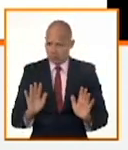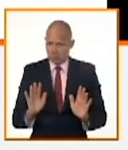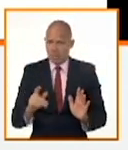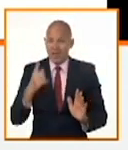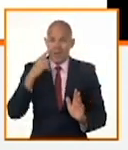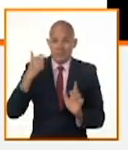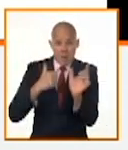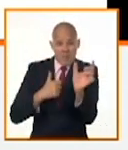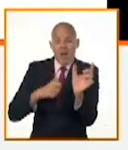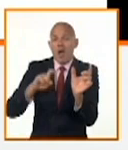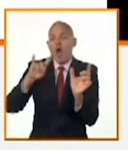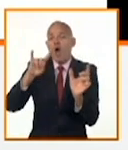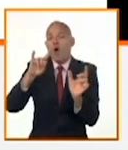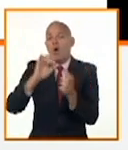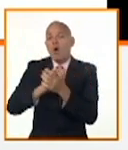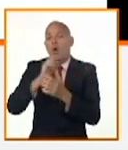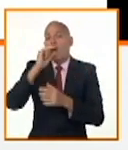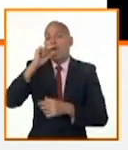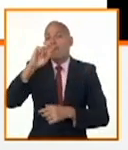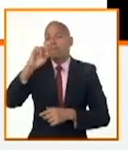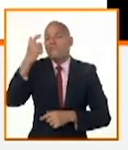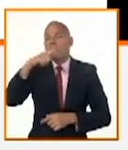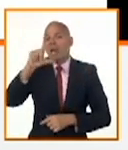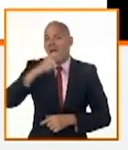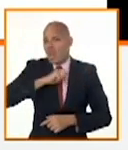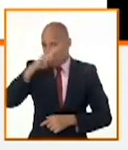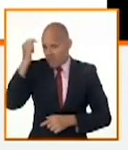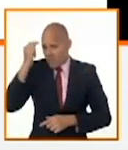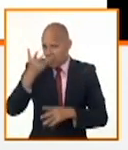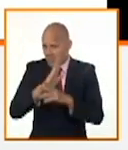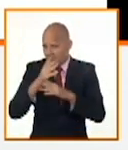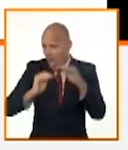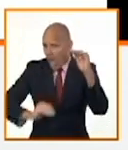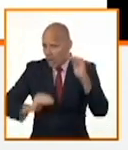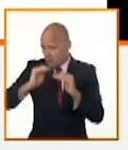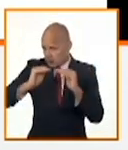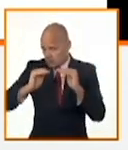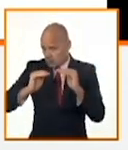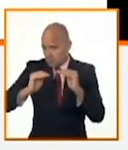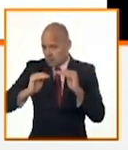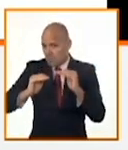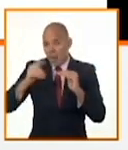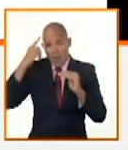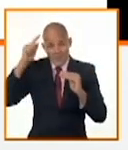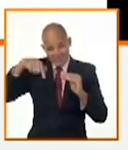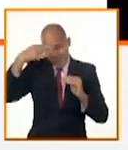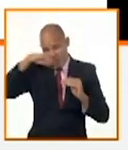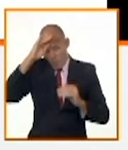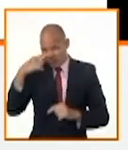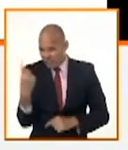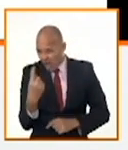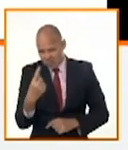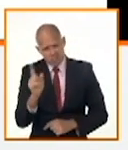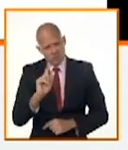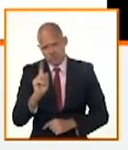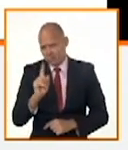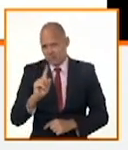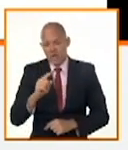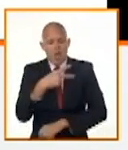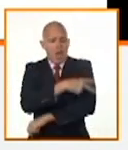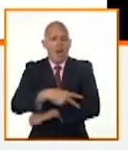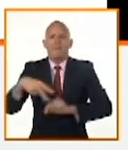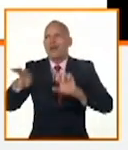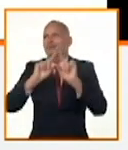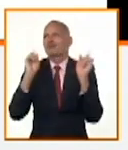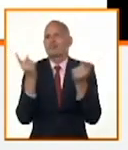y las posibilidades y la economía que funcione nosotros este umbral no quiere decir que lo revisemos que trabajemos de hecho estamos revisándolo estamos analizando pero no